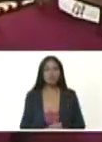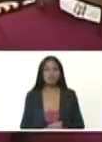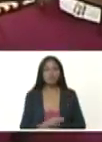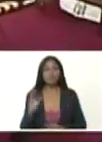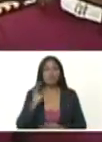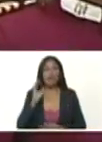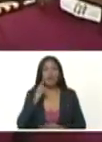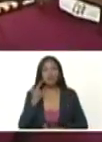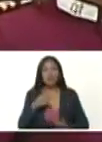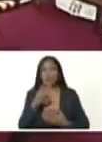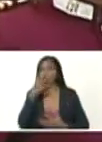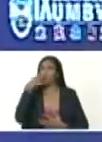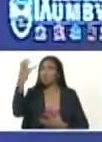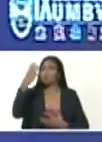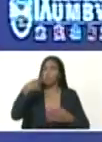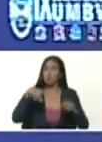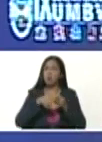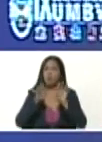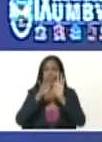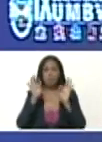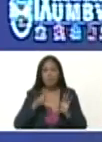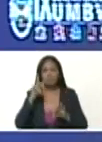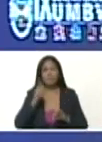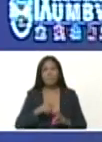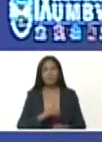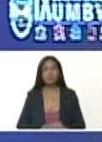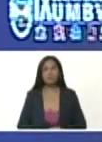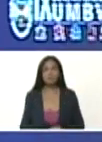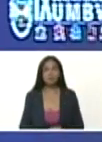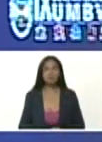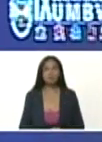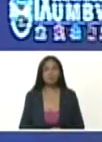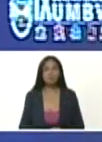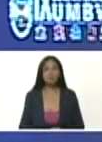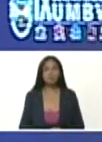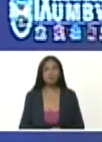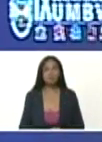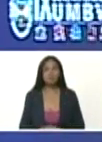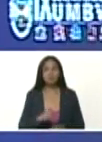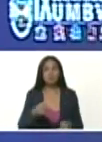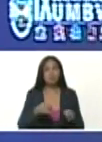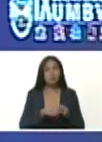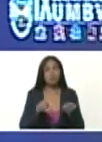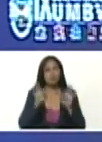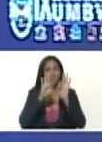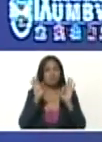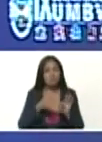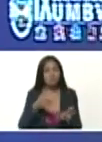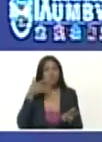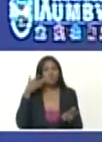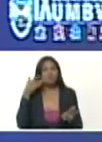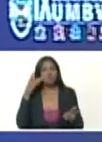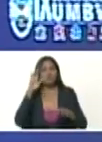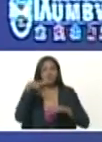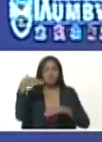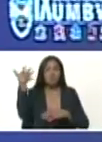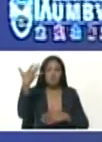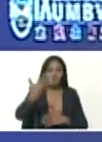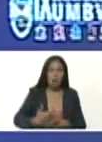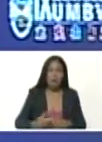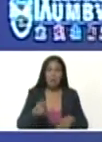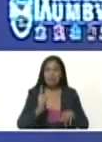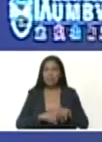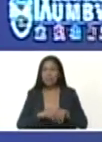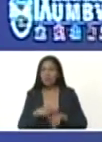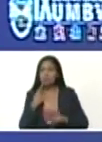Caracas había dado el grito por el cual ha sido admirada al pasar del tiempo. Seguir